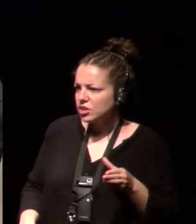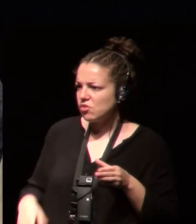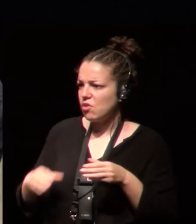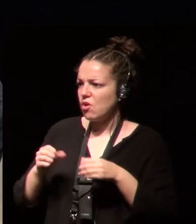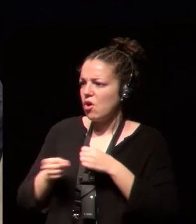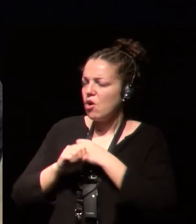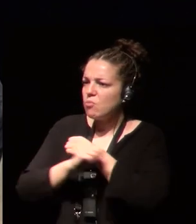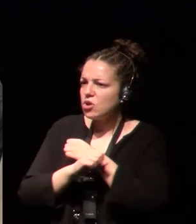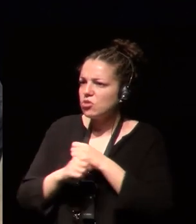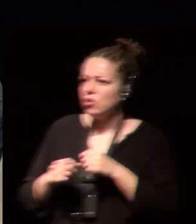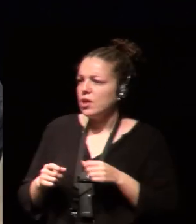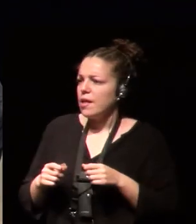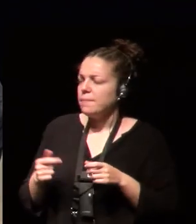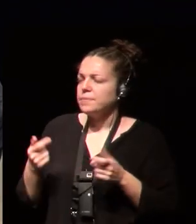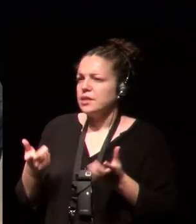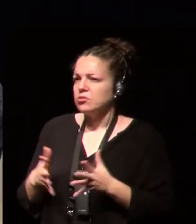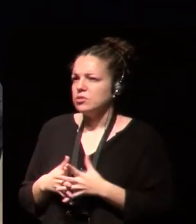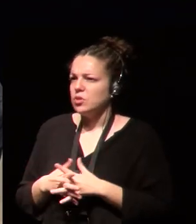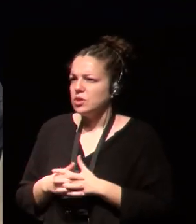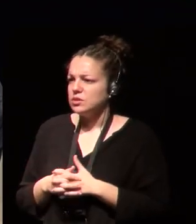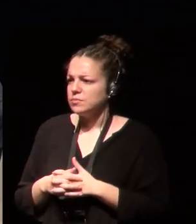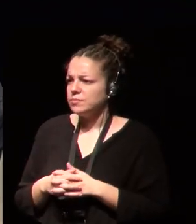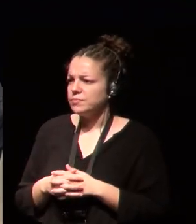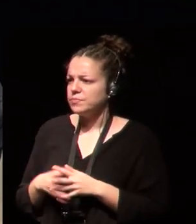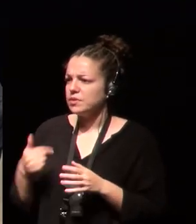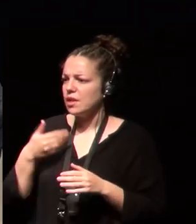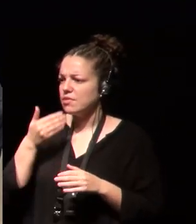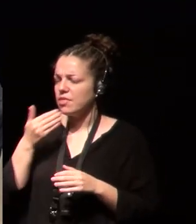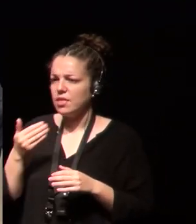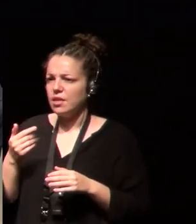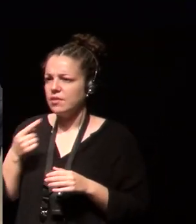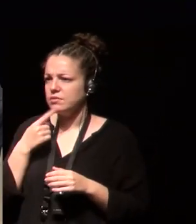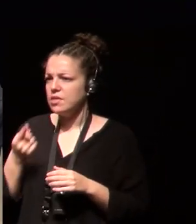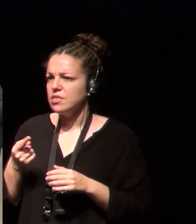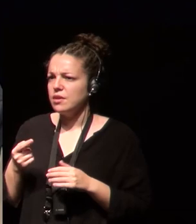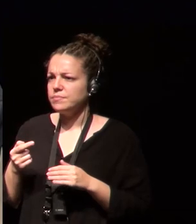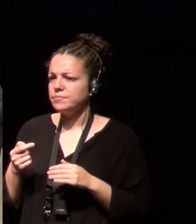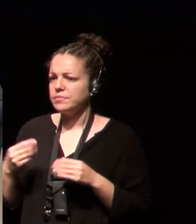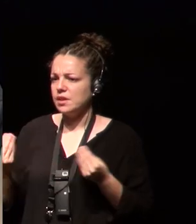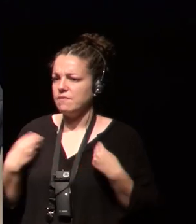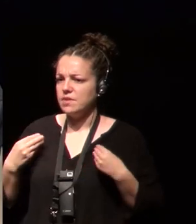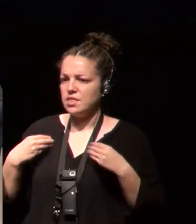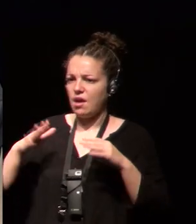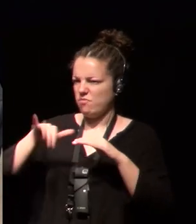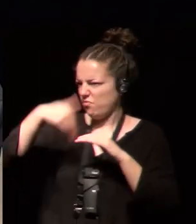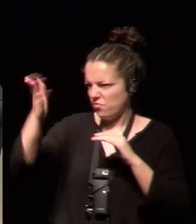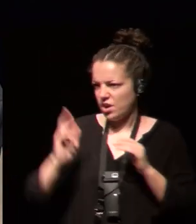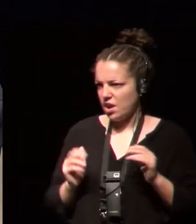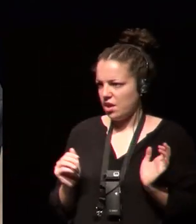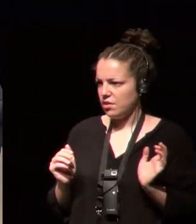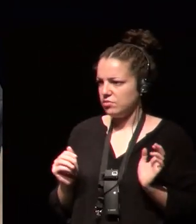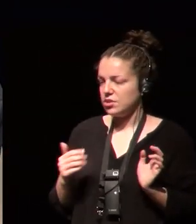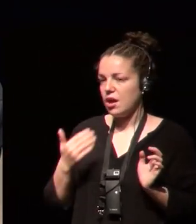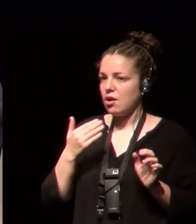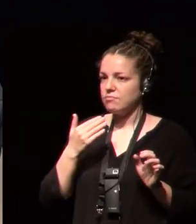y completamente al margen, entiendo, ¿no? De la vida, vamos a llamar, entre comillas, normal.